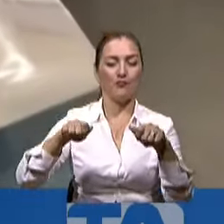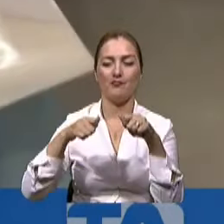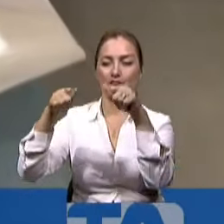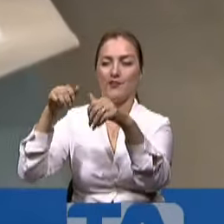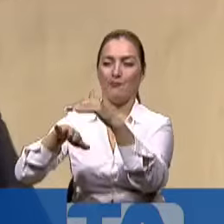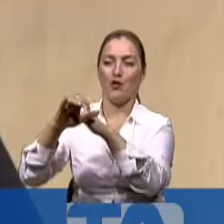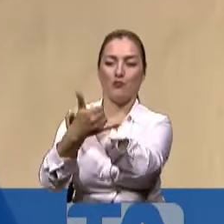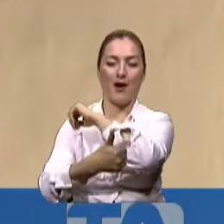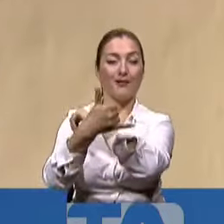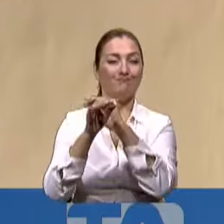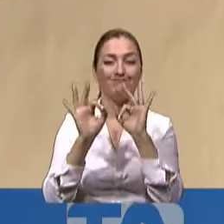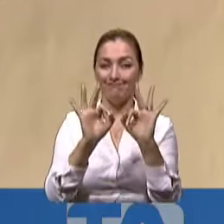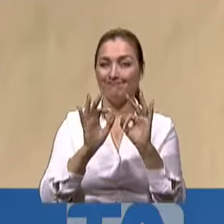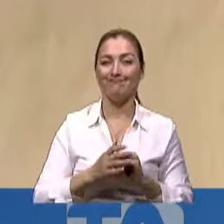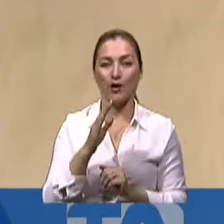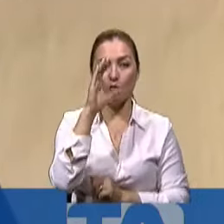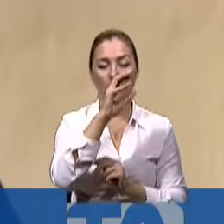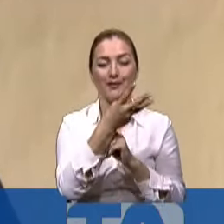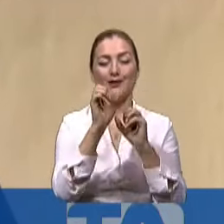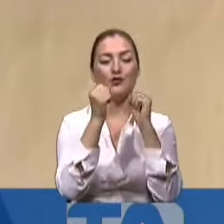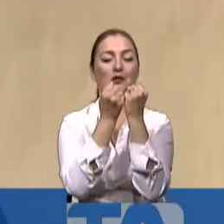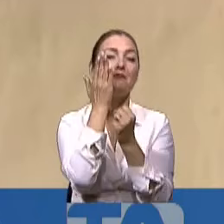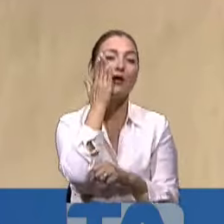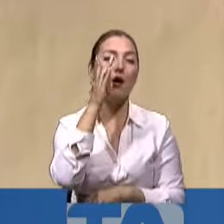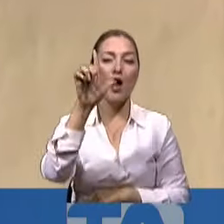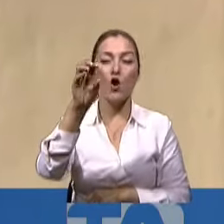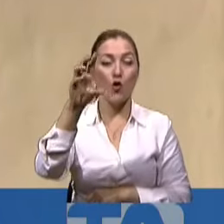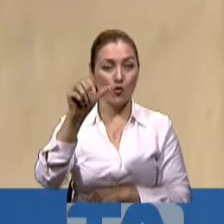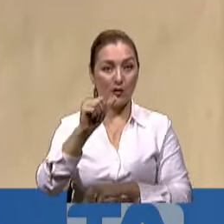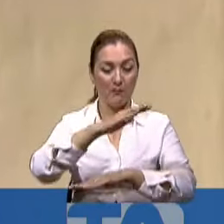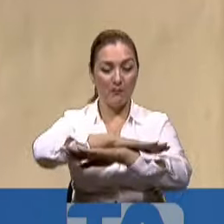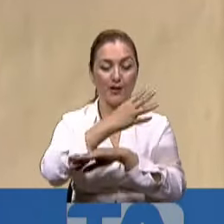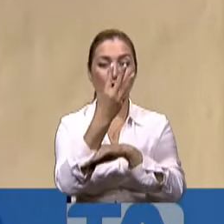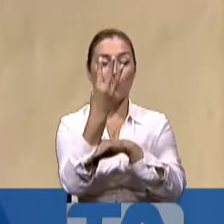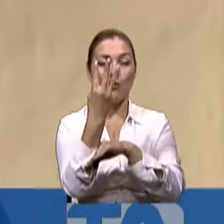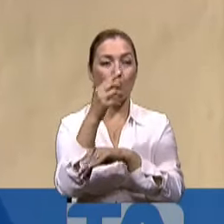óptimas condiciones. Nos pueden buscar en todas las redes como Mama Lola Restaurante, en nuestra página también